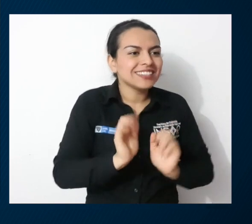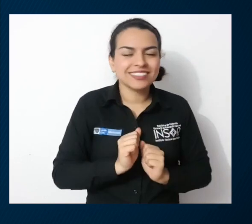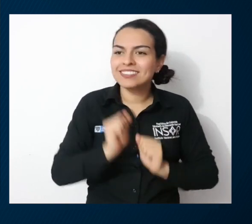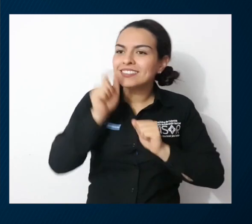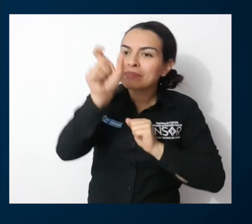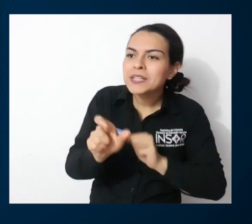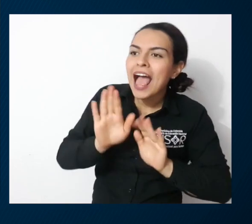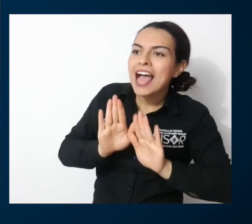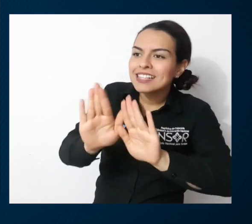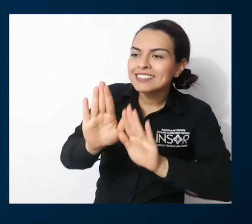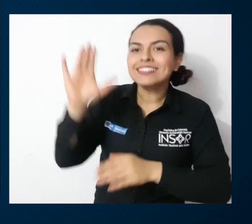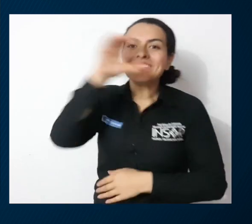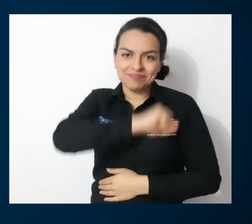somos.